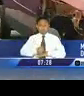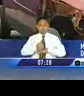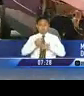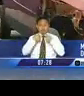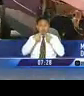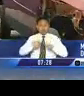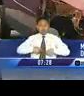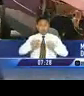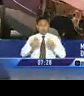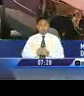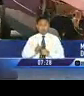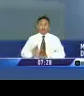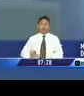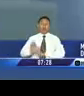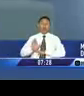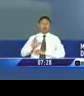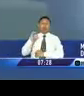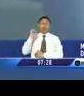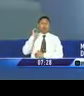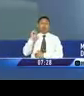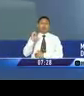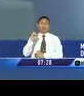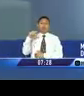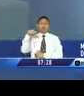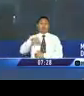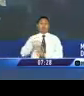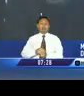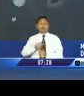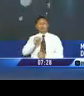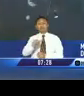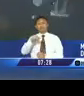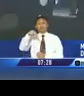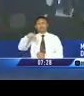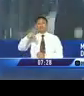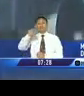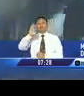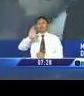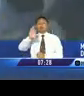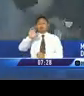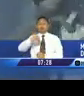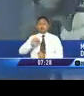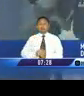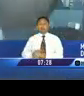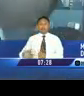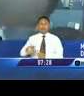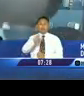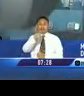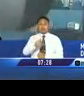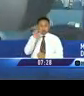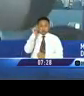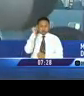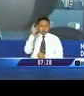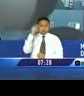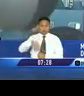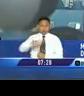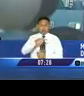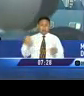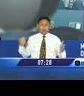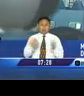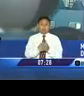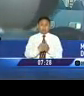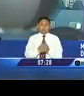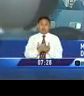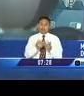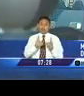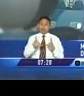de la campaña Compromiso Cero, que puso en marcha la Agencia de Tránsito y Movilidad con el fin de crear conciencia y reducir así los